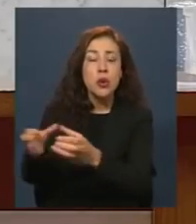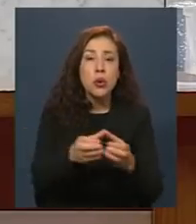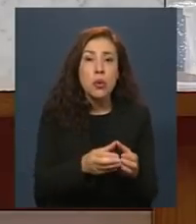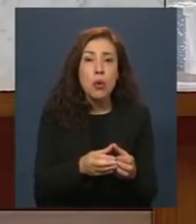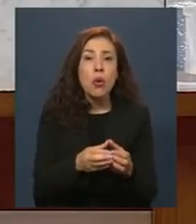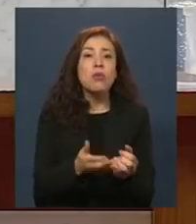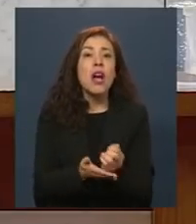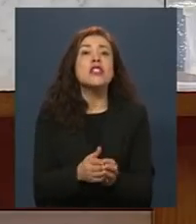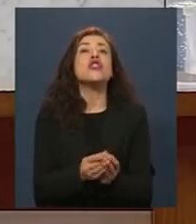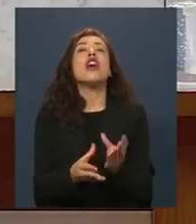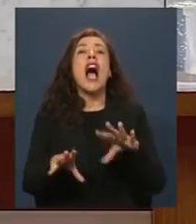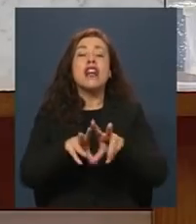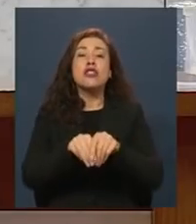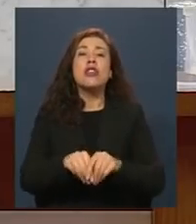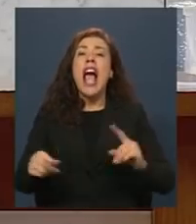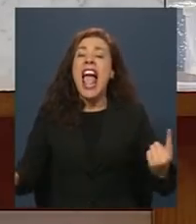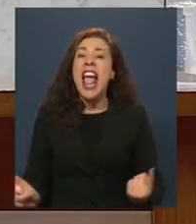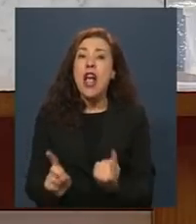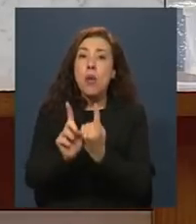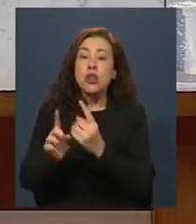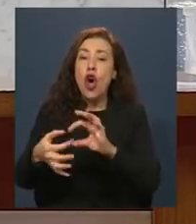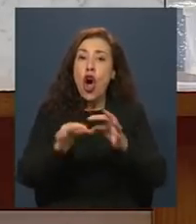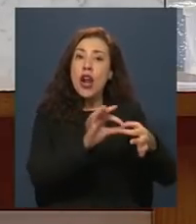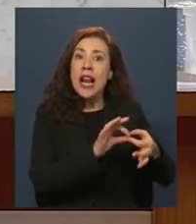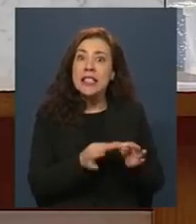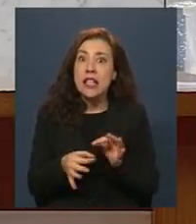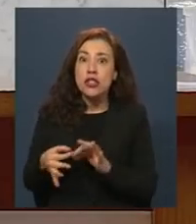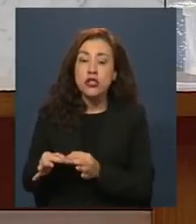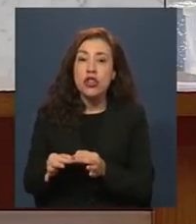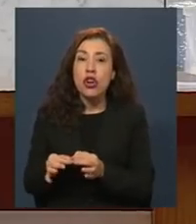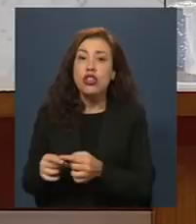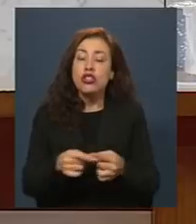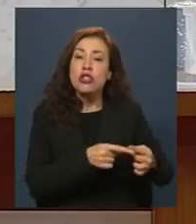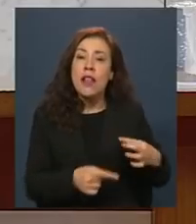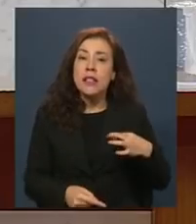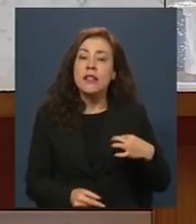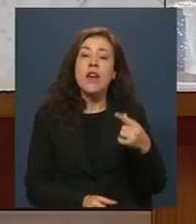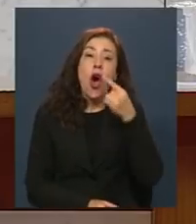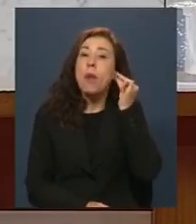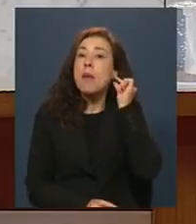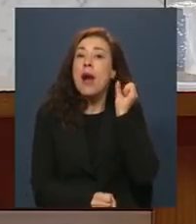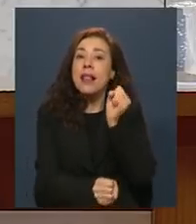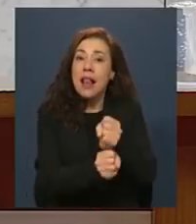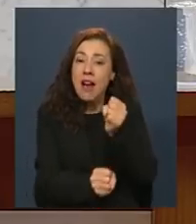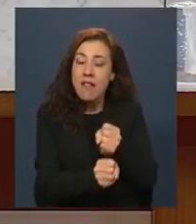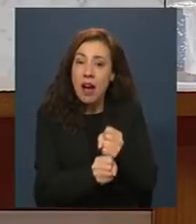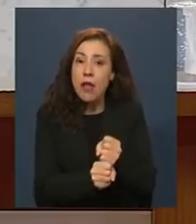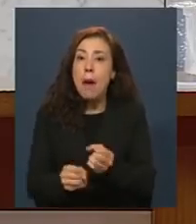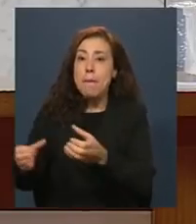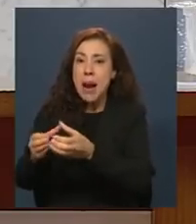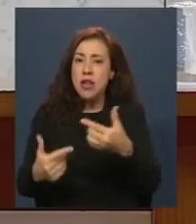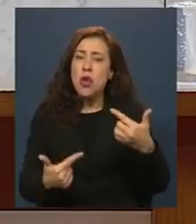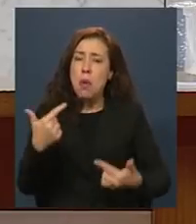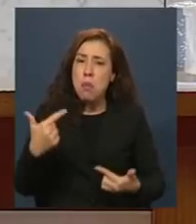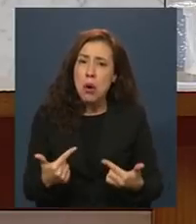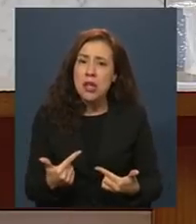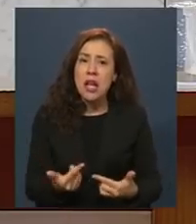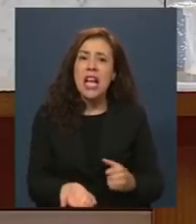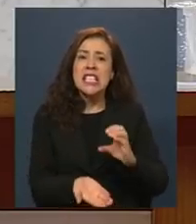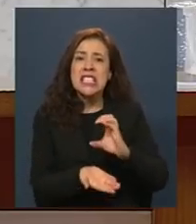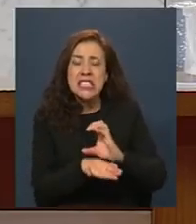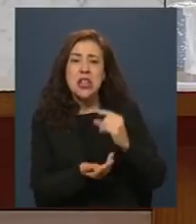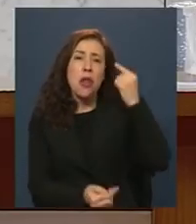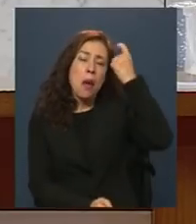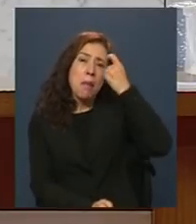verdadero encuentro entre las organizaciones de la sociedad civil, las trabajadoras y trabajadores, los partidos políticos, los centros de